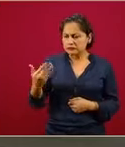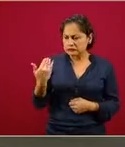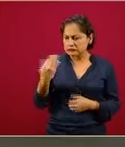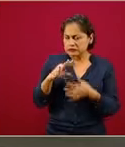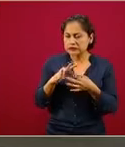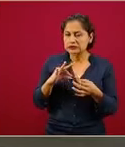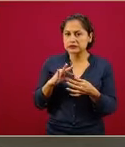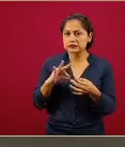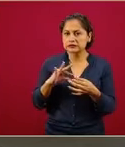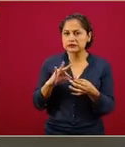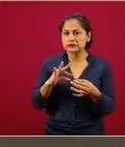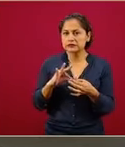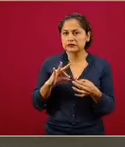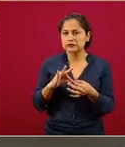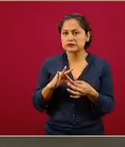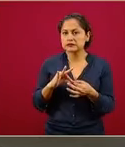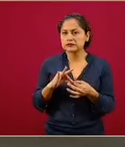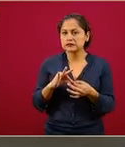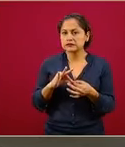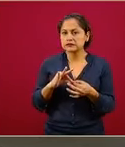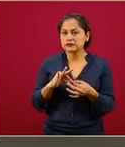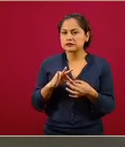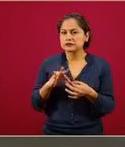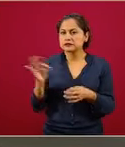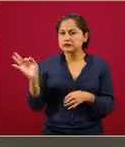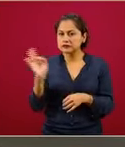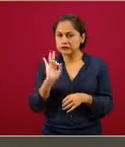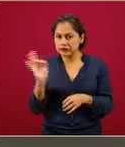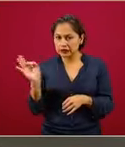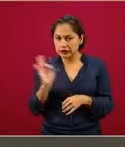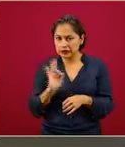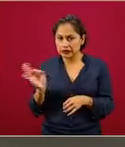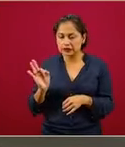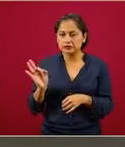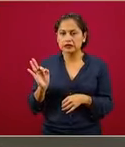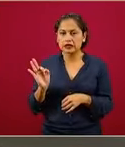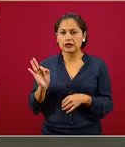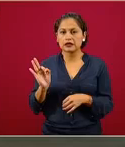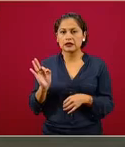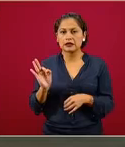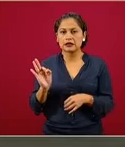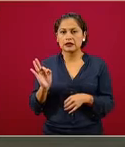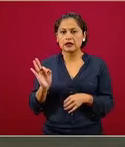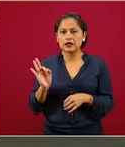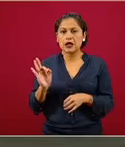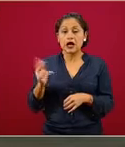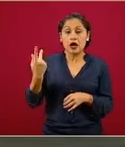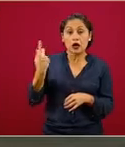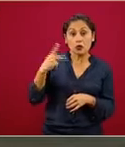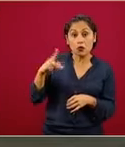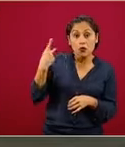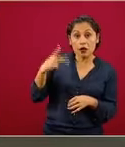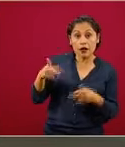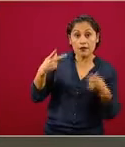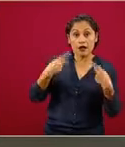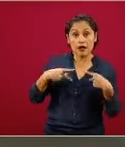mencionar, ¿podían estar tranquilos en específico los poblanos, dado